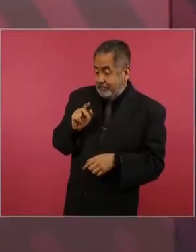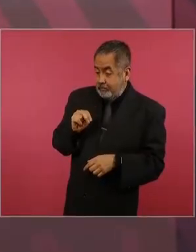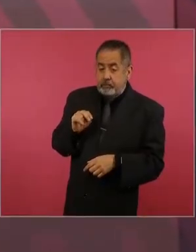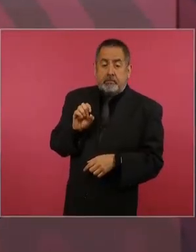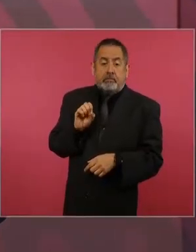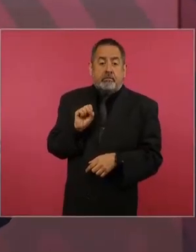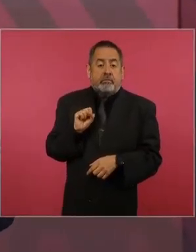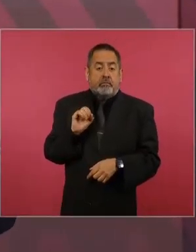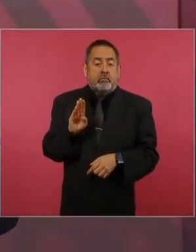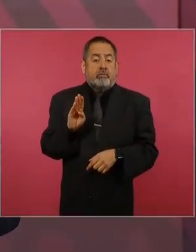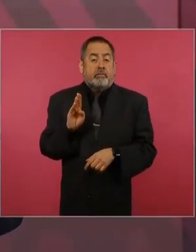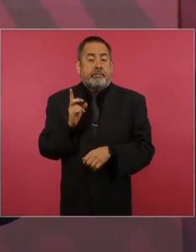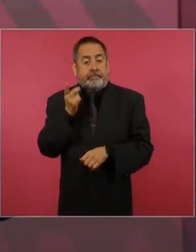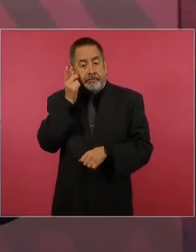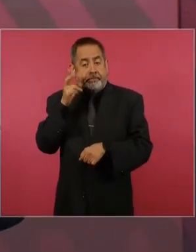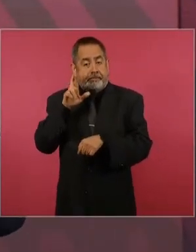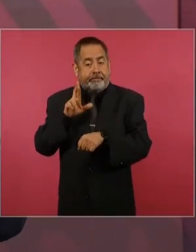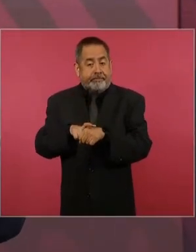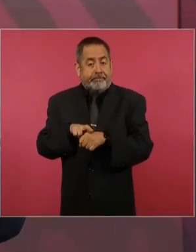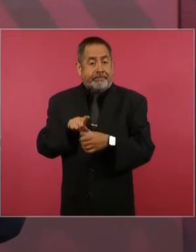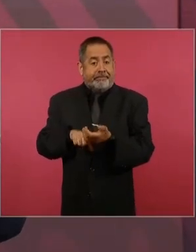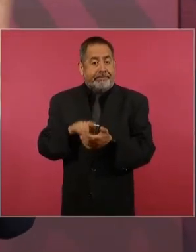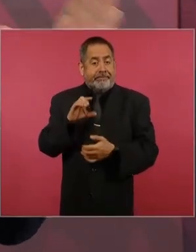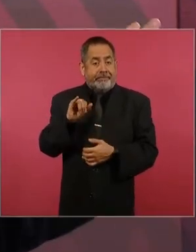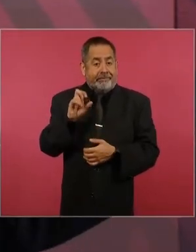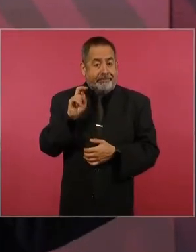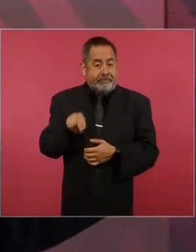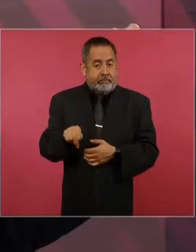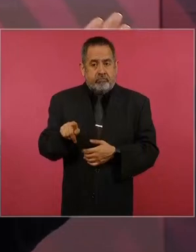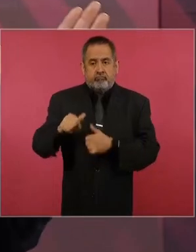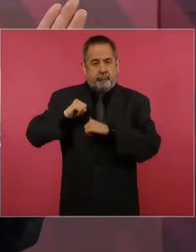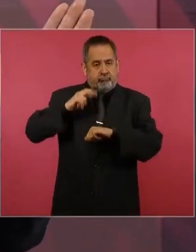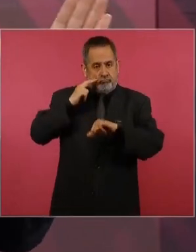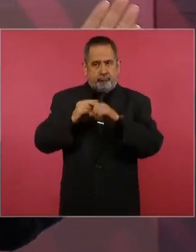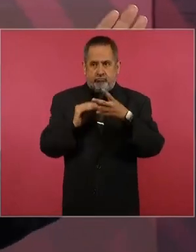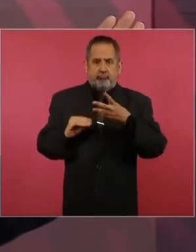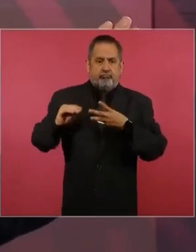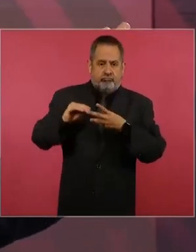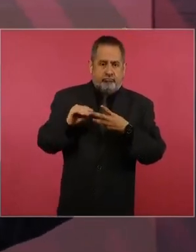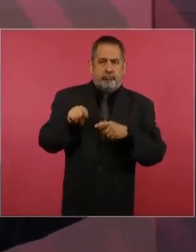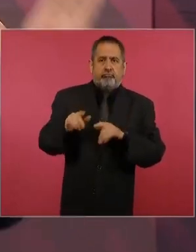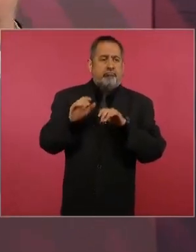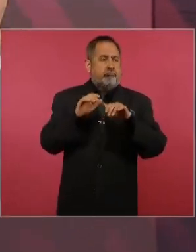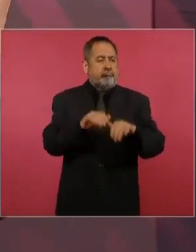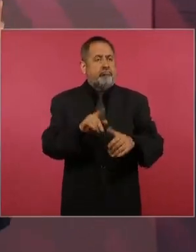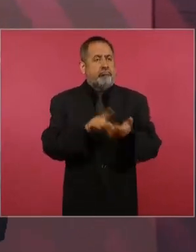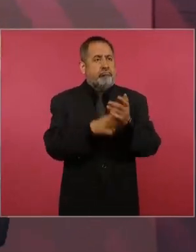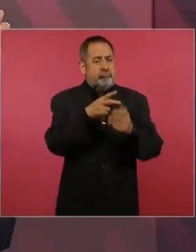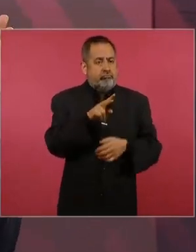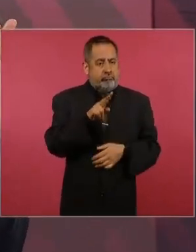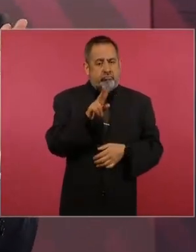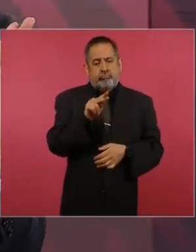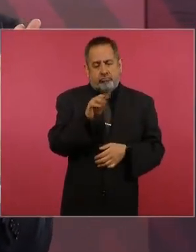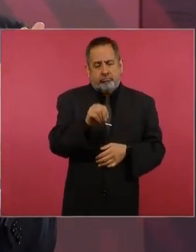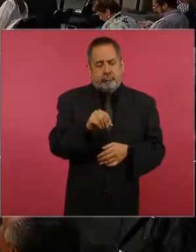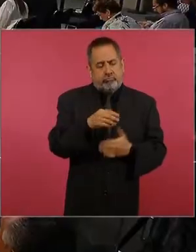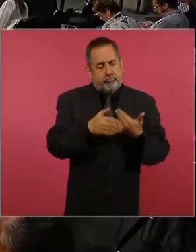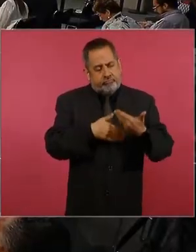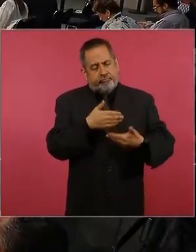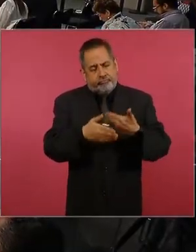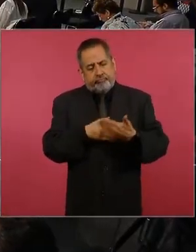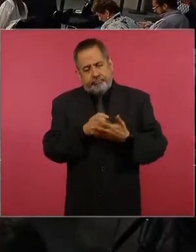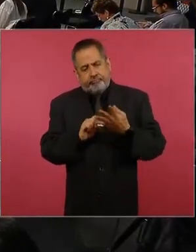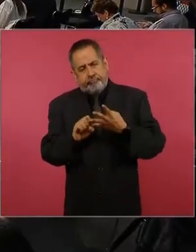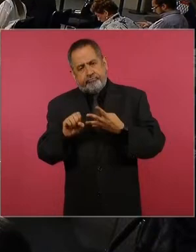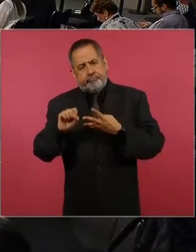subdirector de operación del CISEN, ya con un cargo, porque entra en el 89, para